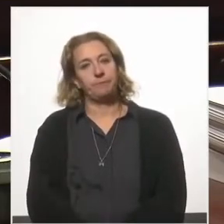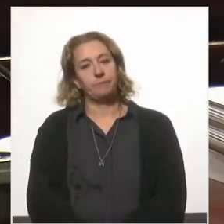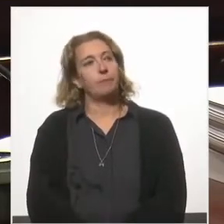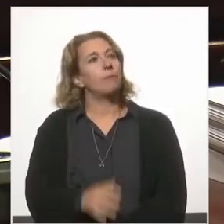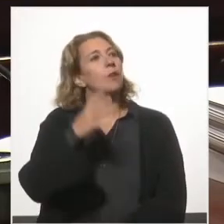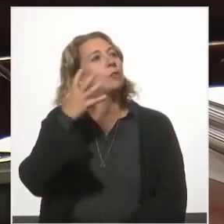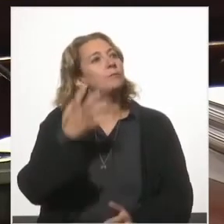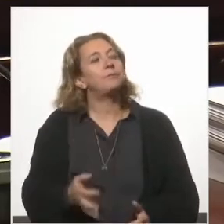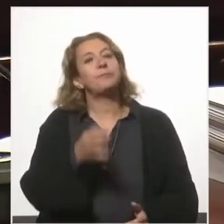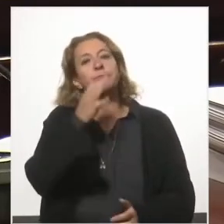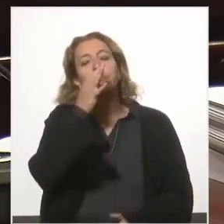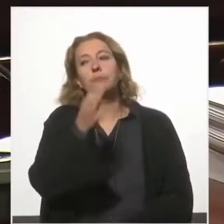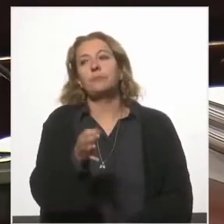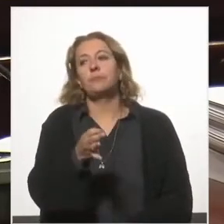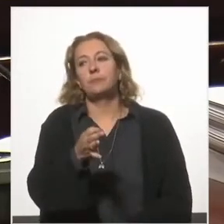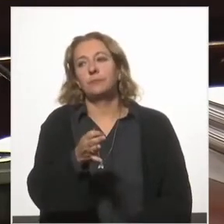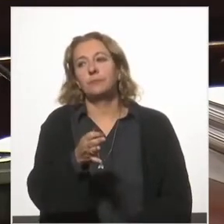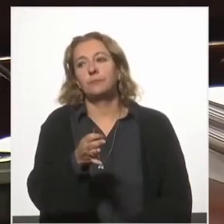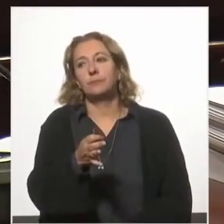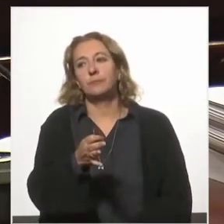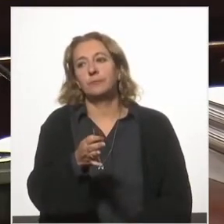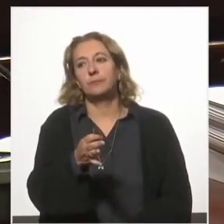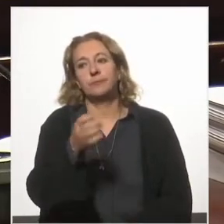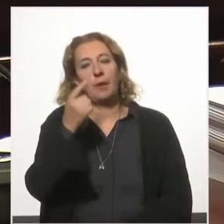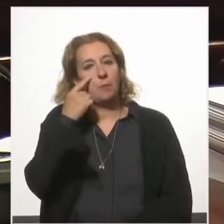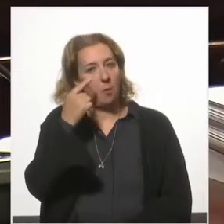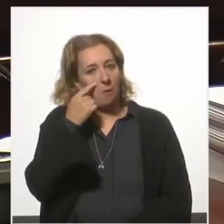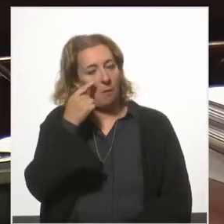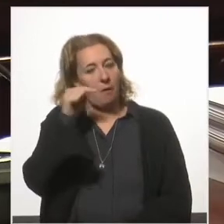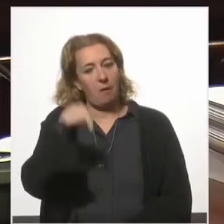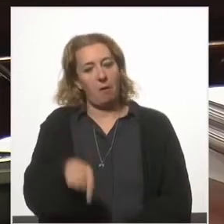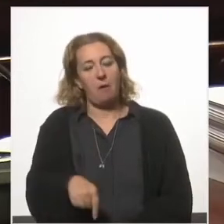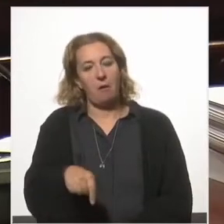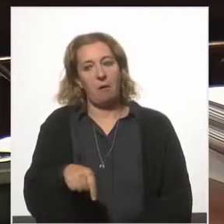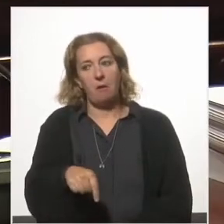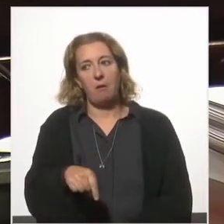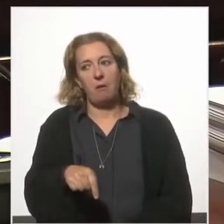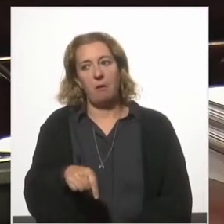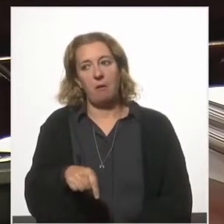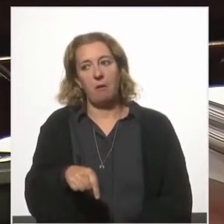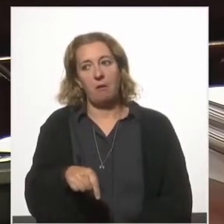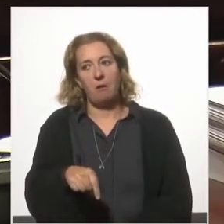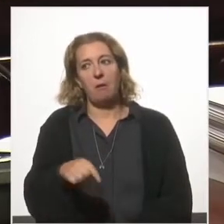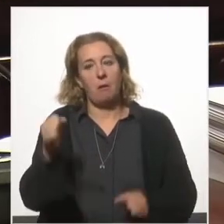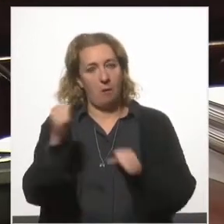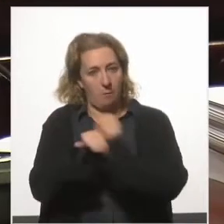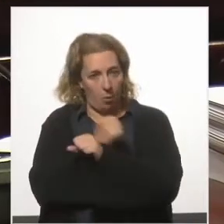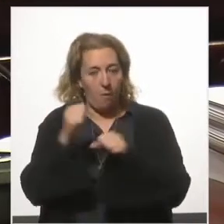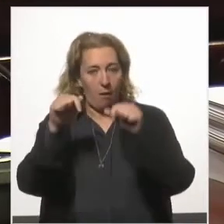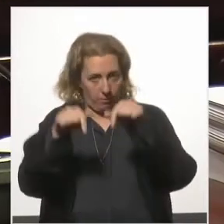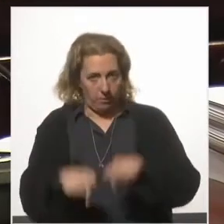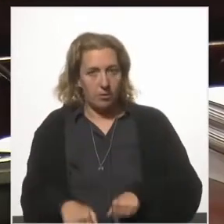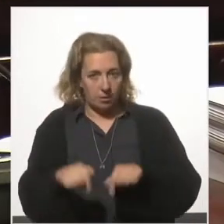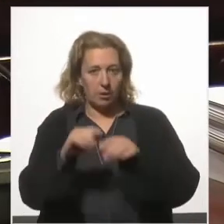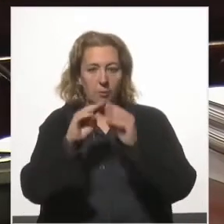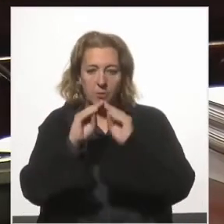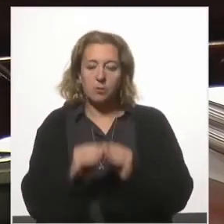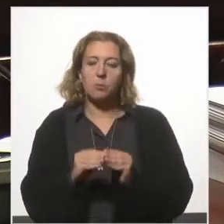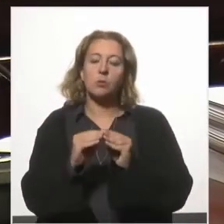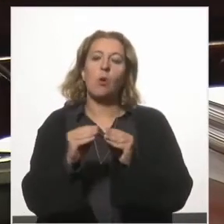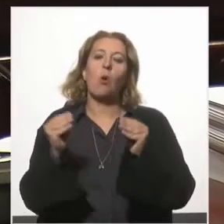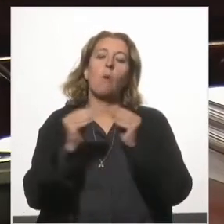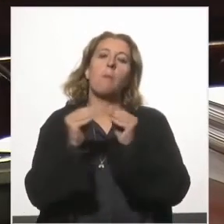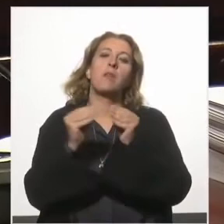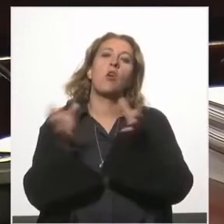Yo quiero decir que voy a aprobar este presupuesto con los compañeros de Cabildo Abierto y de la